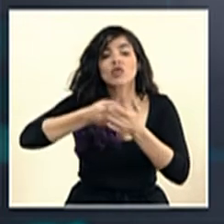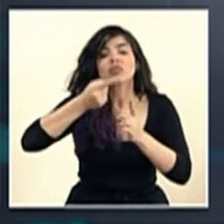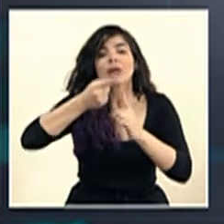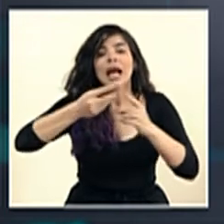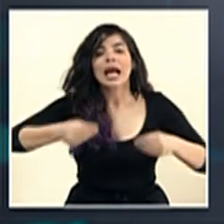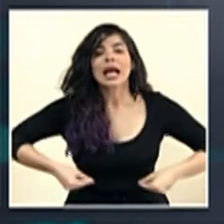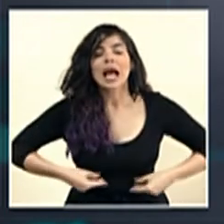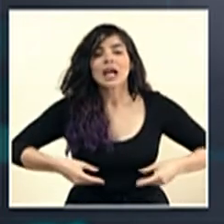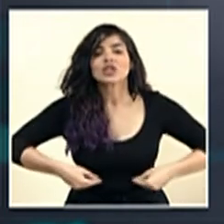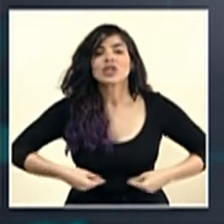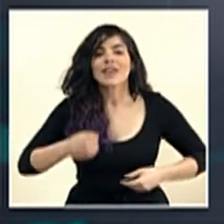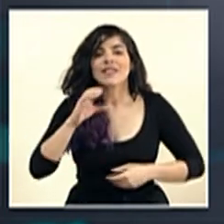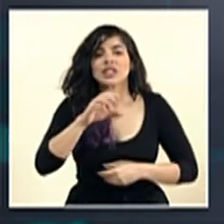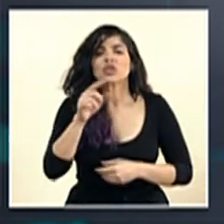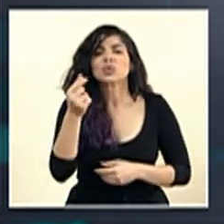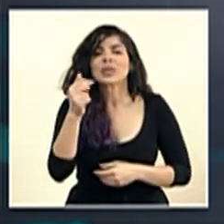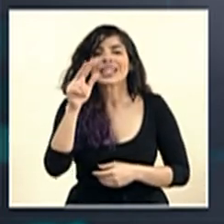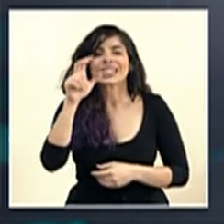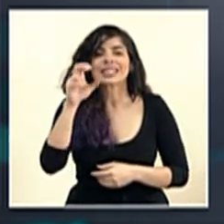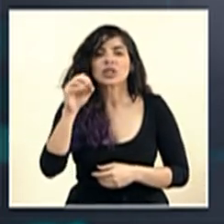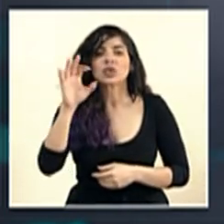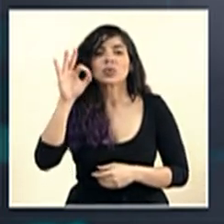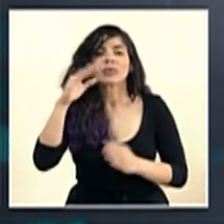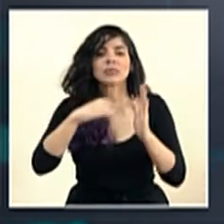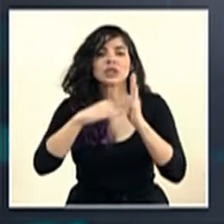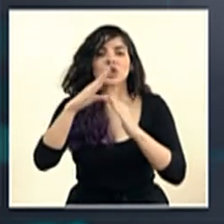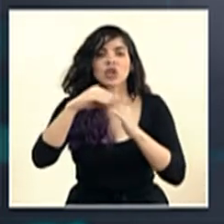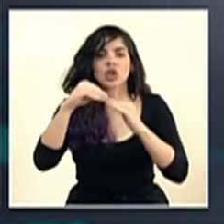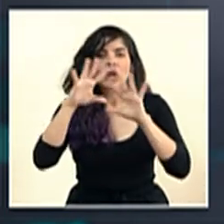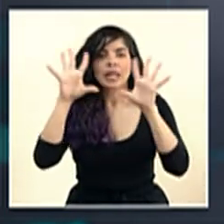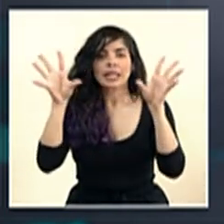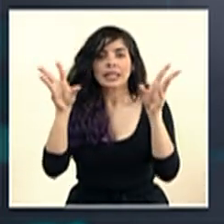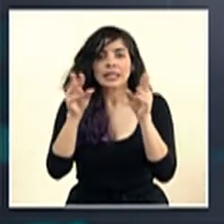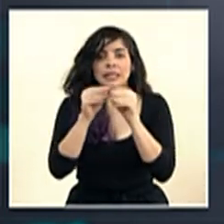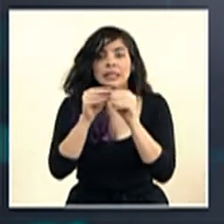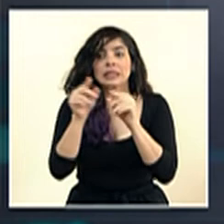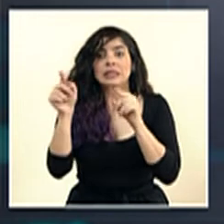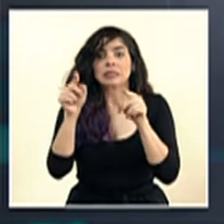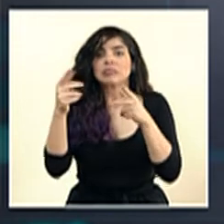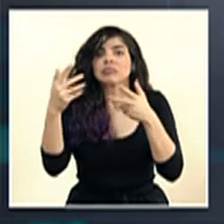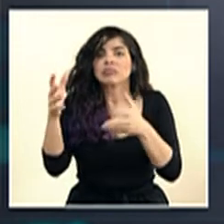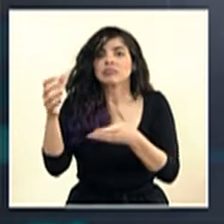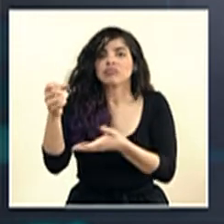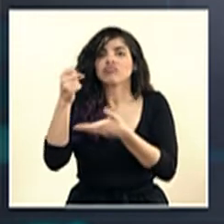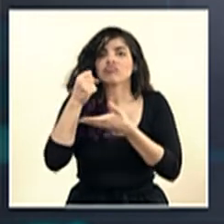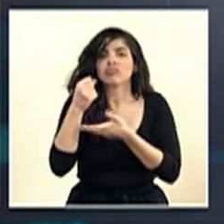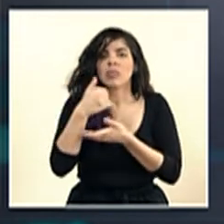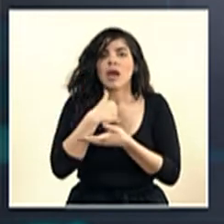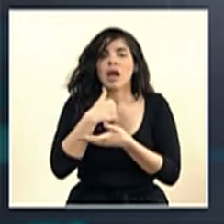de inversión por 309 millones de dólares. Ambas partidas ya están en la mano.